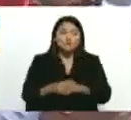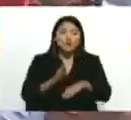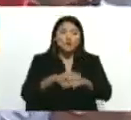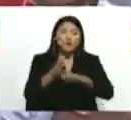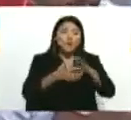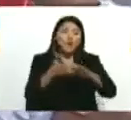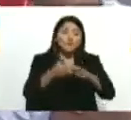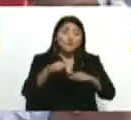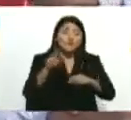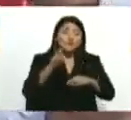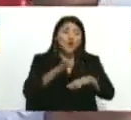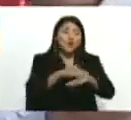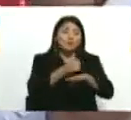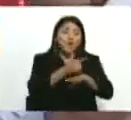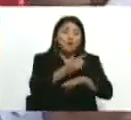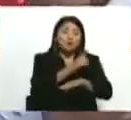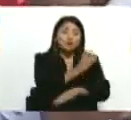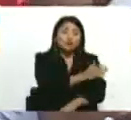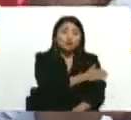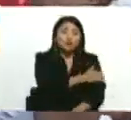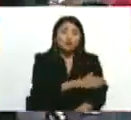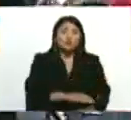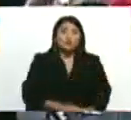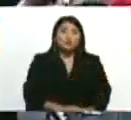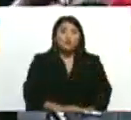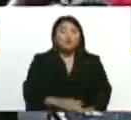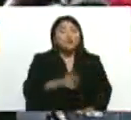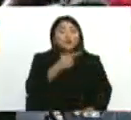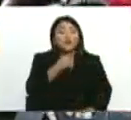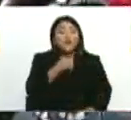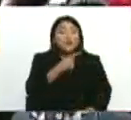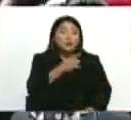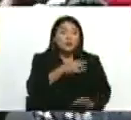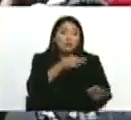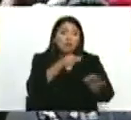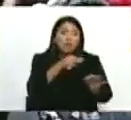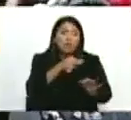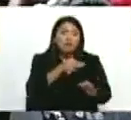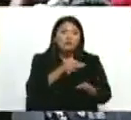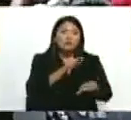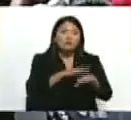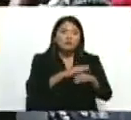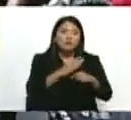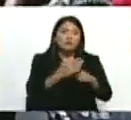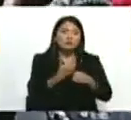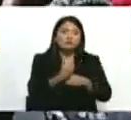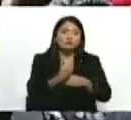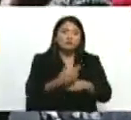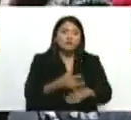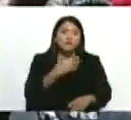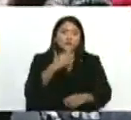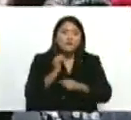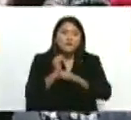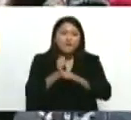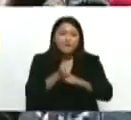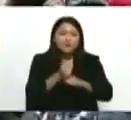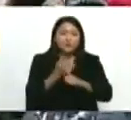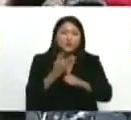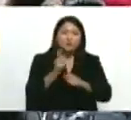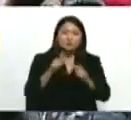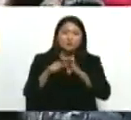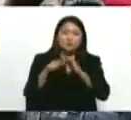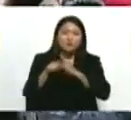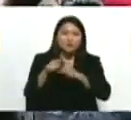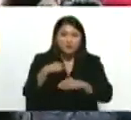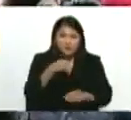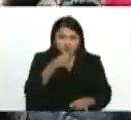país. Claro, a ellos no les gusta hablar de sanciones. ¿A quién le va a gustar? Pues como que uno va a un juego de béisbol y le meten 4 ponches. ¿Tú crees que